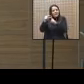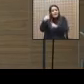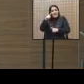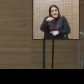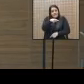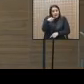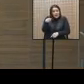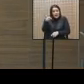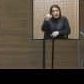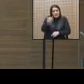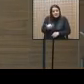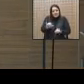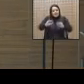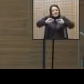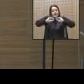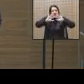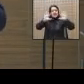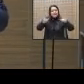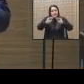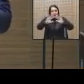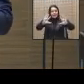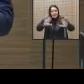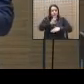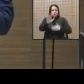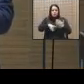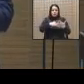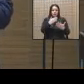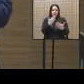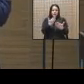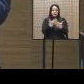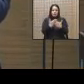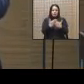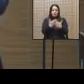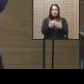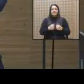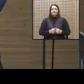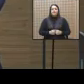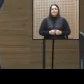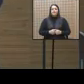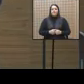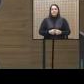estemos clarísimos, clarísimos todos.